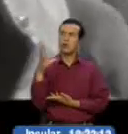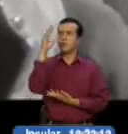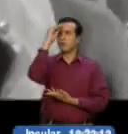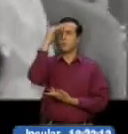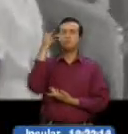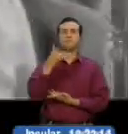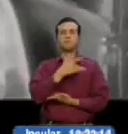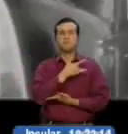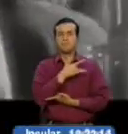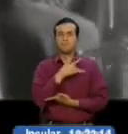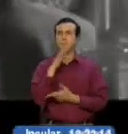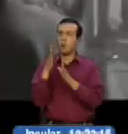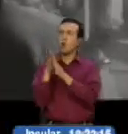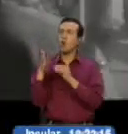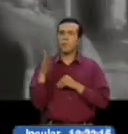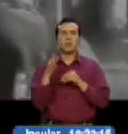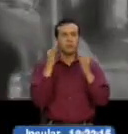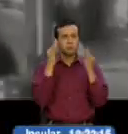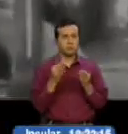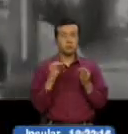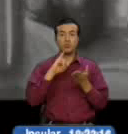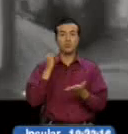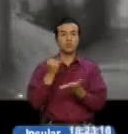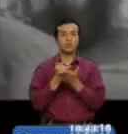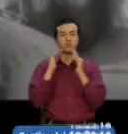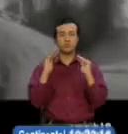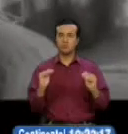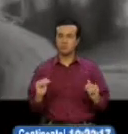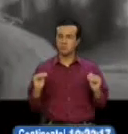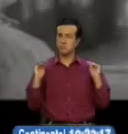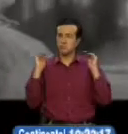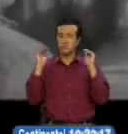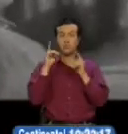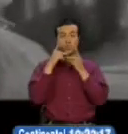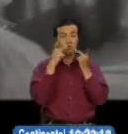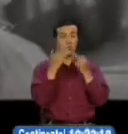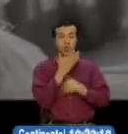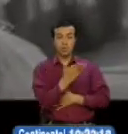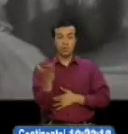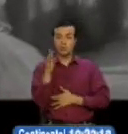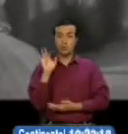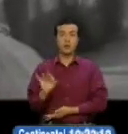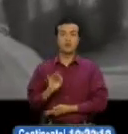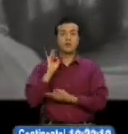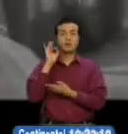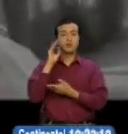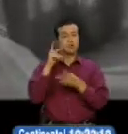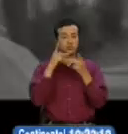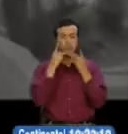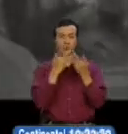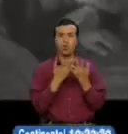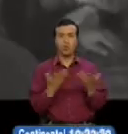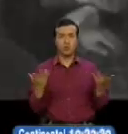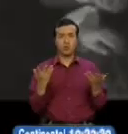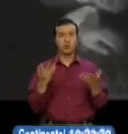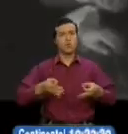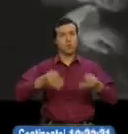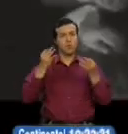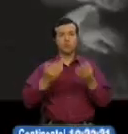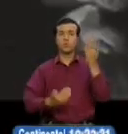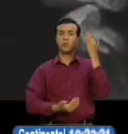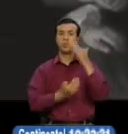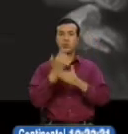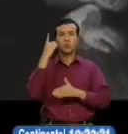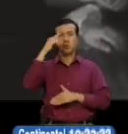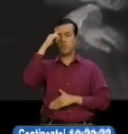y recreados. La junta habló de soberanía del pueblo, de representación del pueblo. Cuando creó el